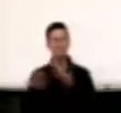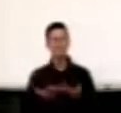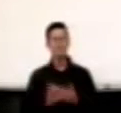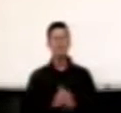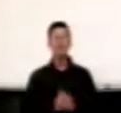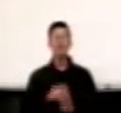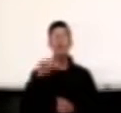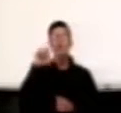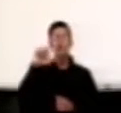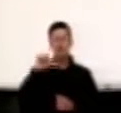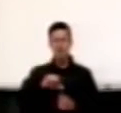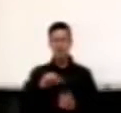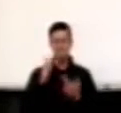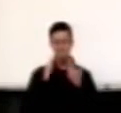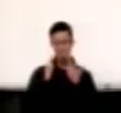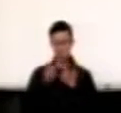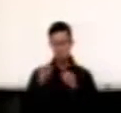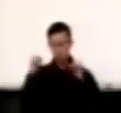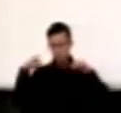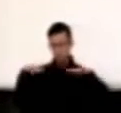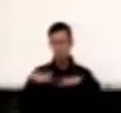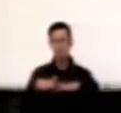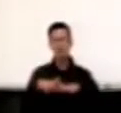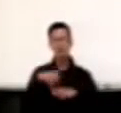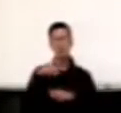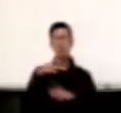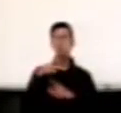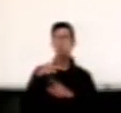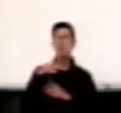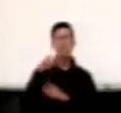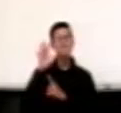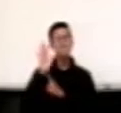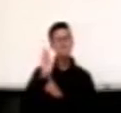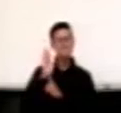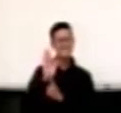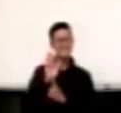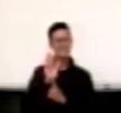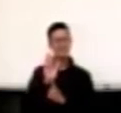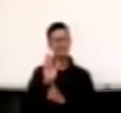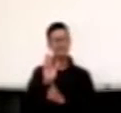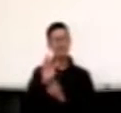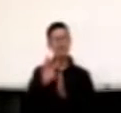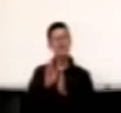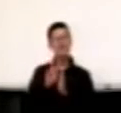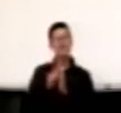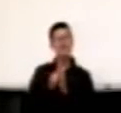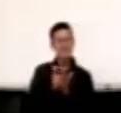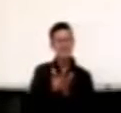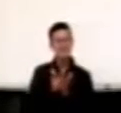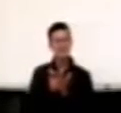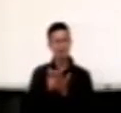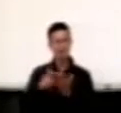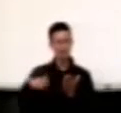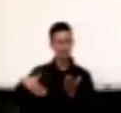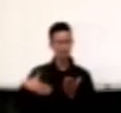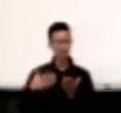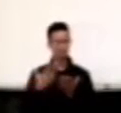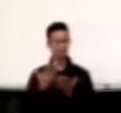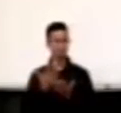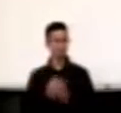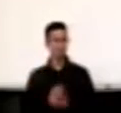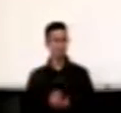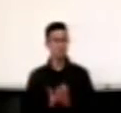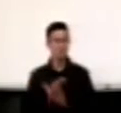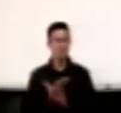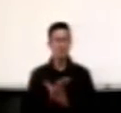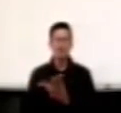nos reúne la presentación de una obra de manufactura reciente y que se